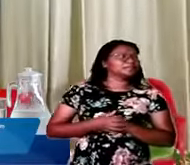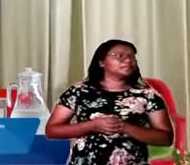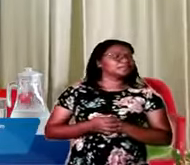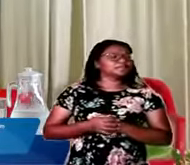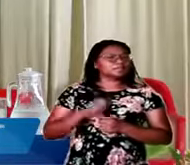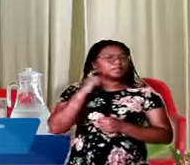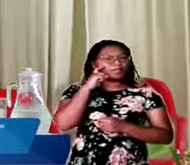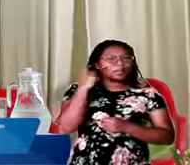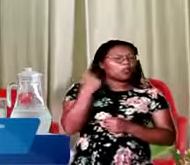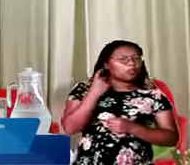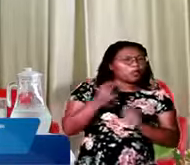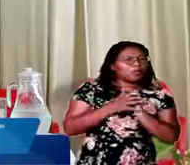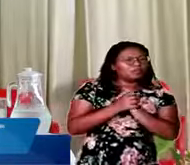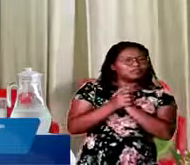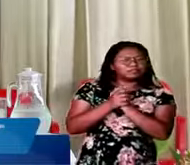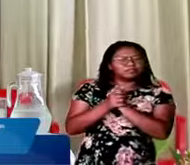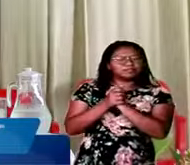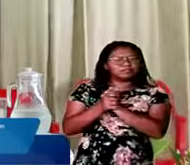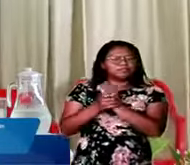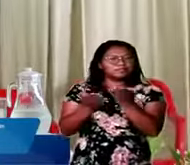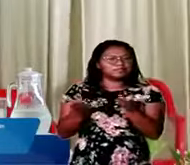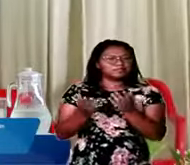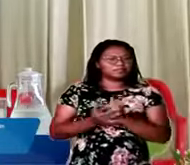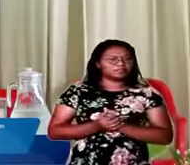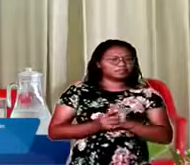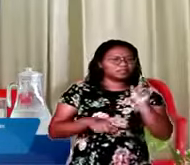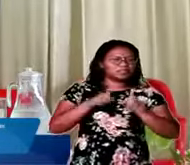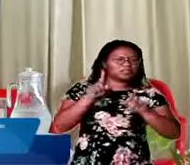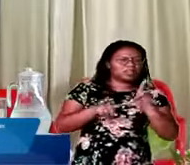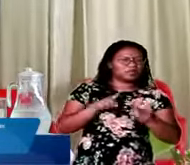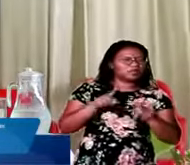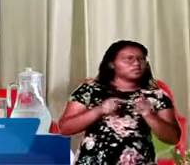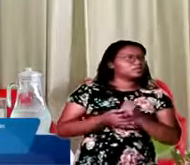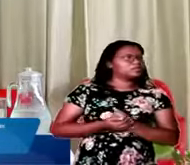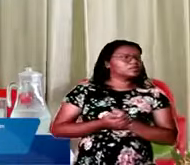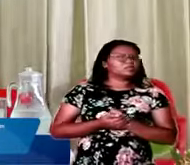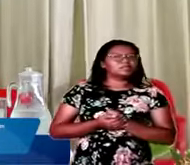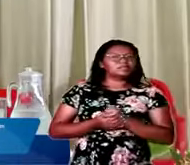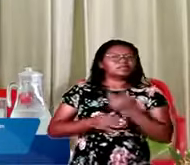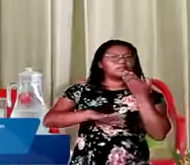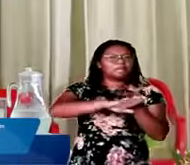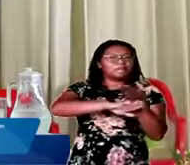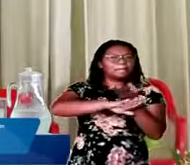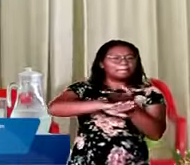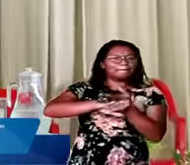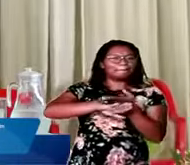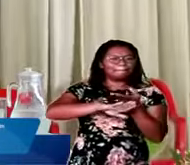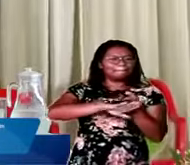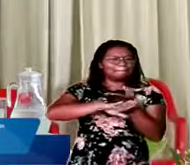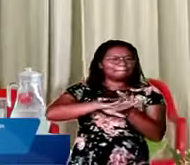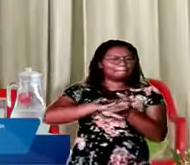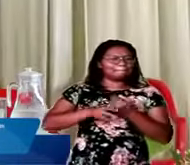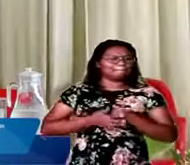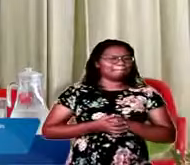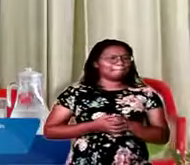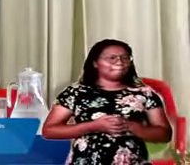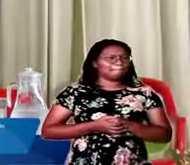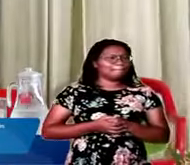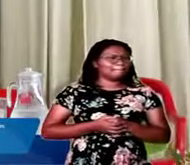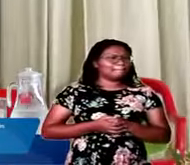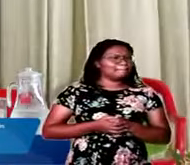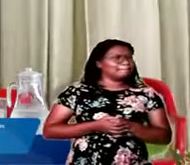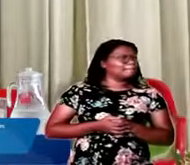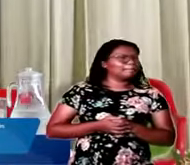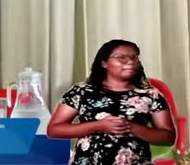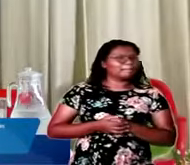buscaba saludarlo, y algunos le pedían agua. Les pedía agua, no les pedía